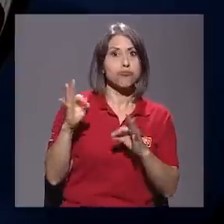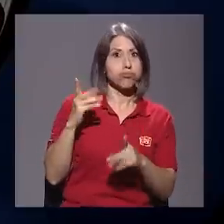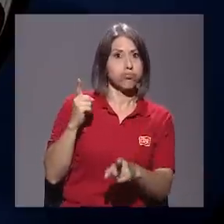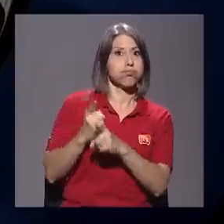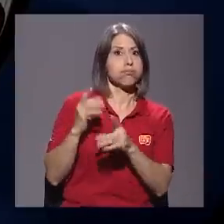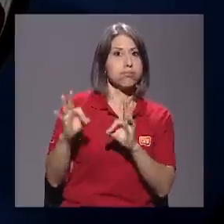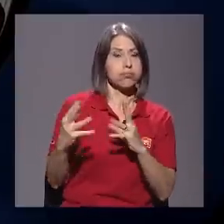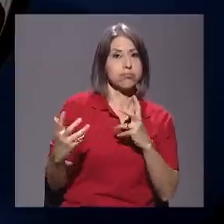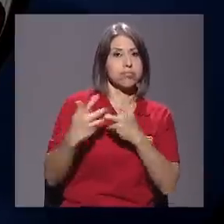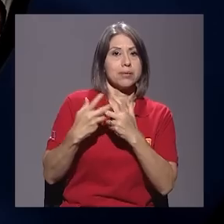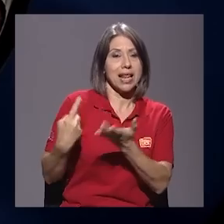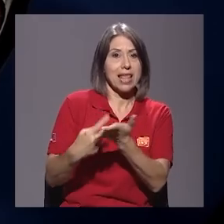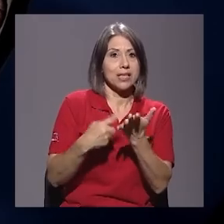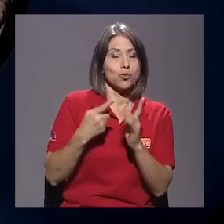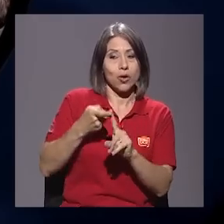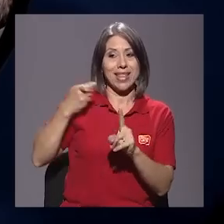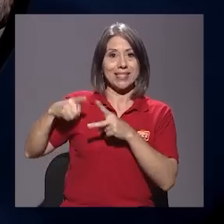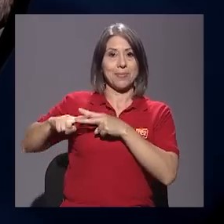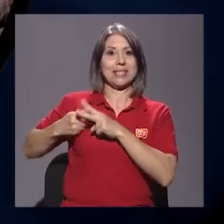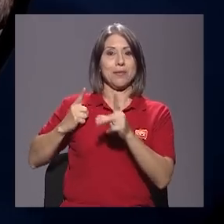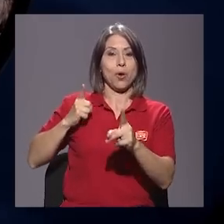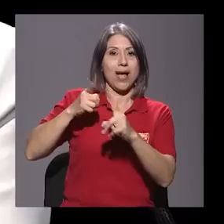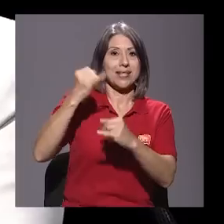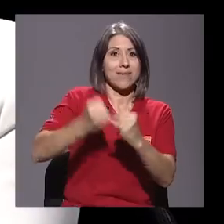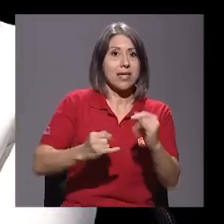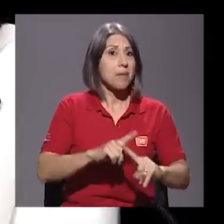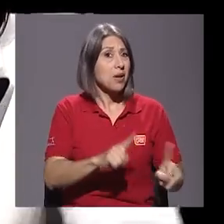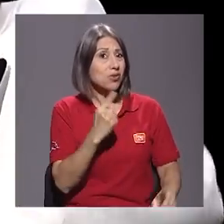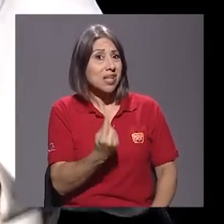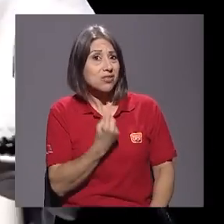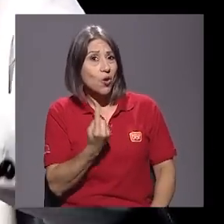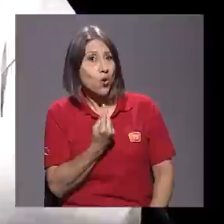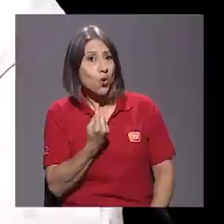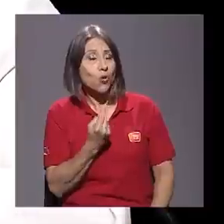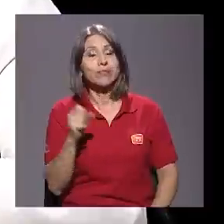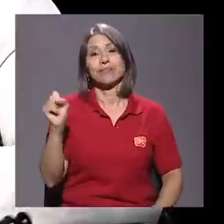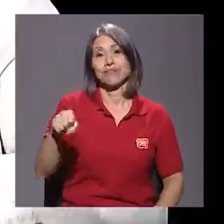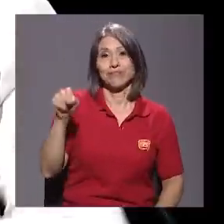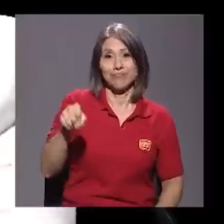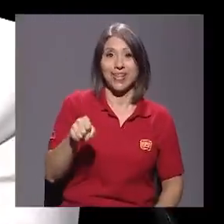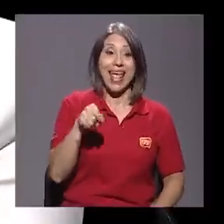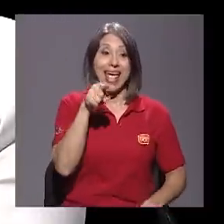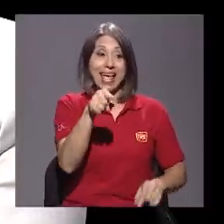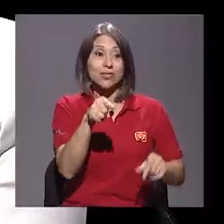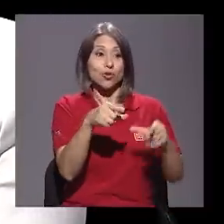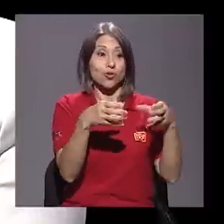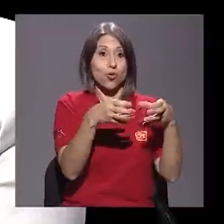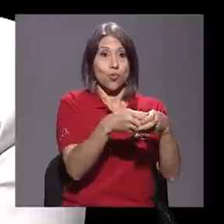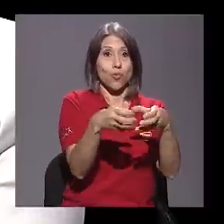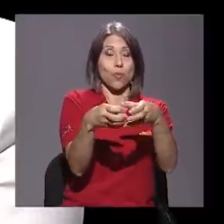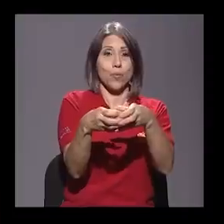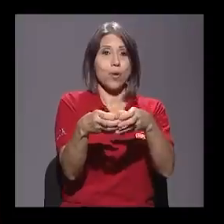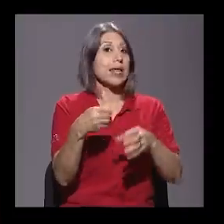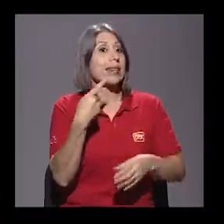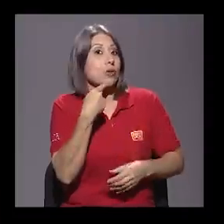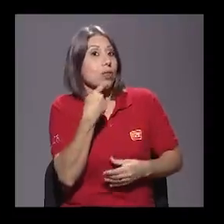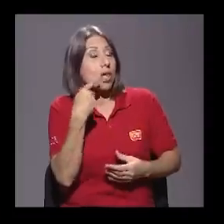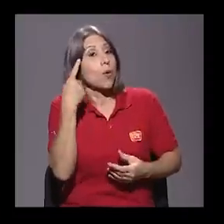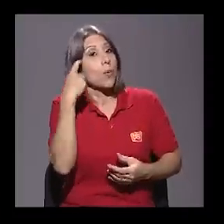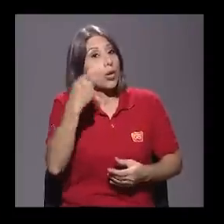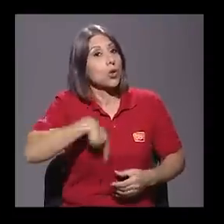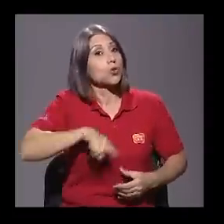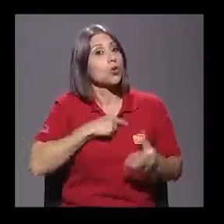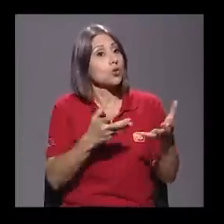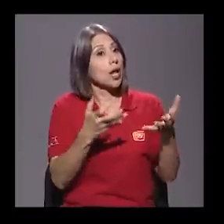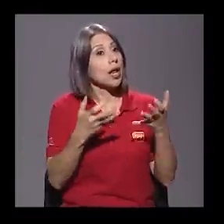de principio a fin. Pero está solo en este debate, parece. Eso sí, estos sectores, uh-huh. ¿verdad?, que son sectores... Digo por la reivindicación, porque